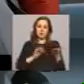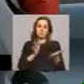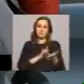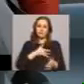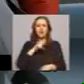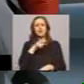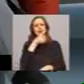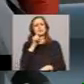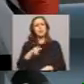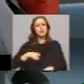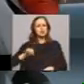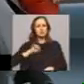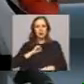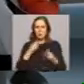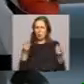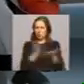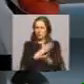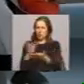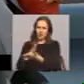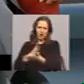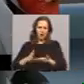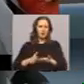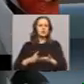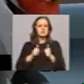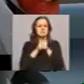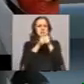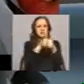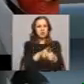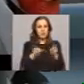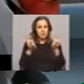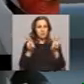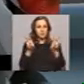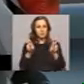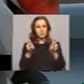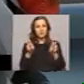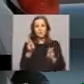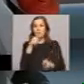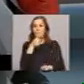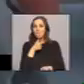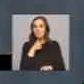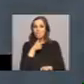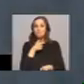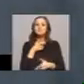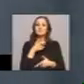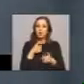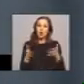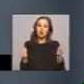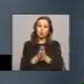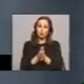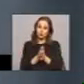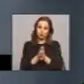una España muy dividida con persecución a los rojos. Sí, los rojos. Y a todos